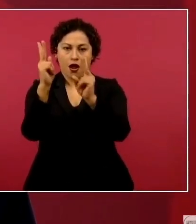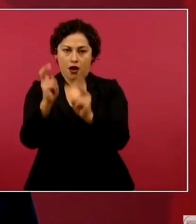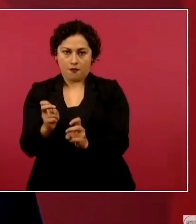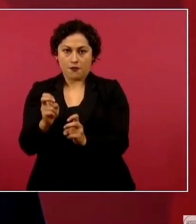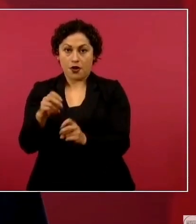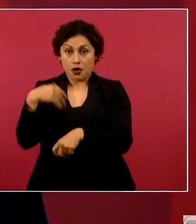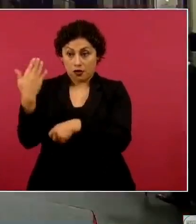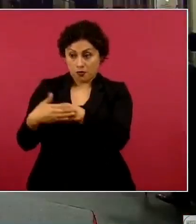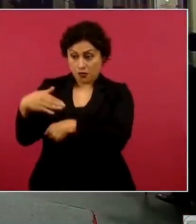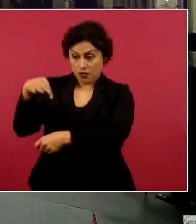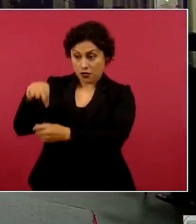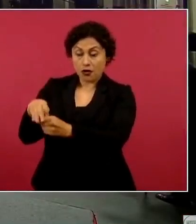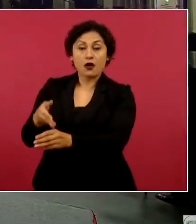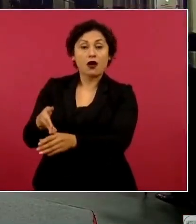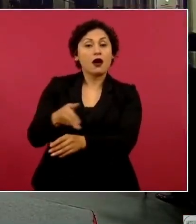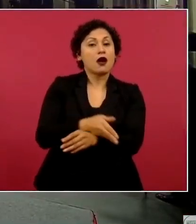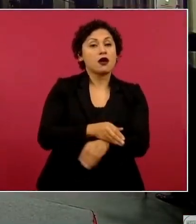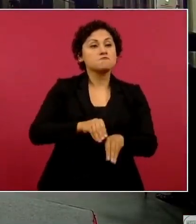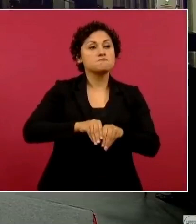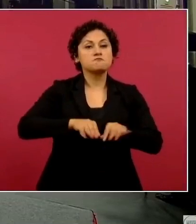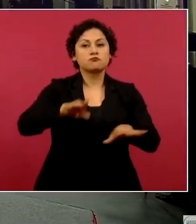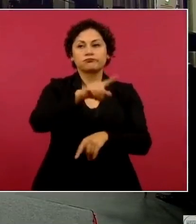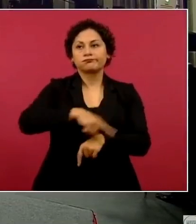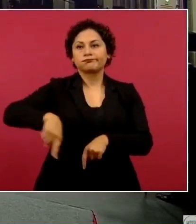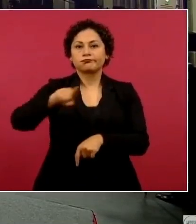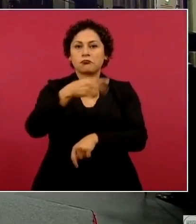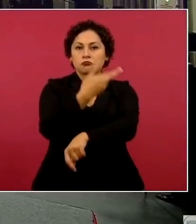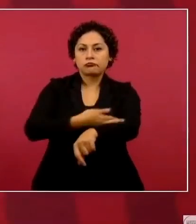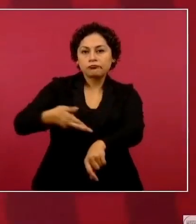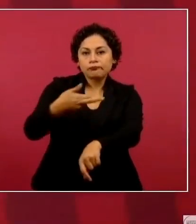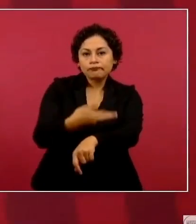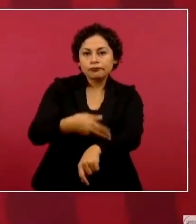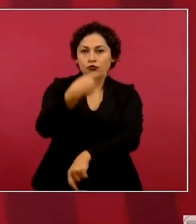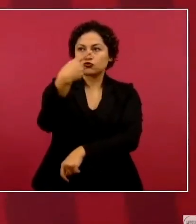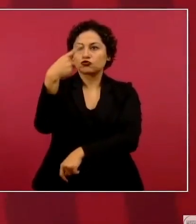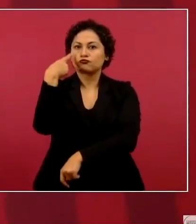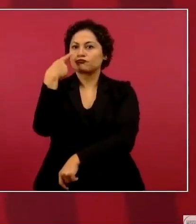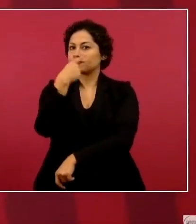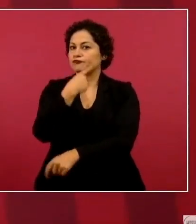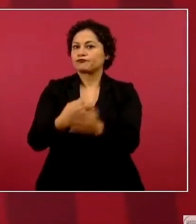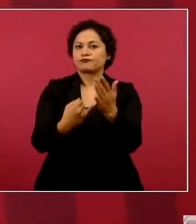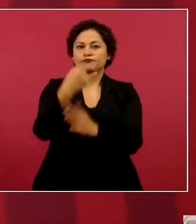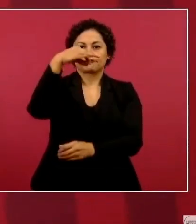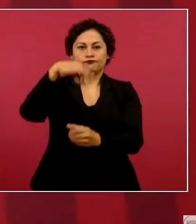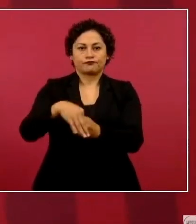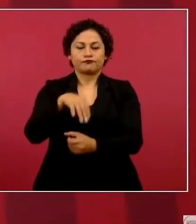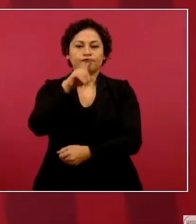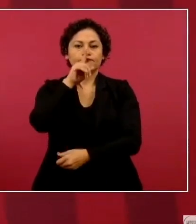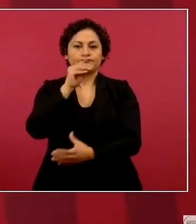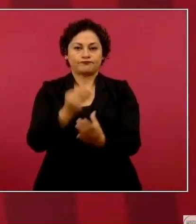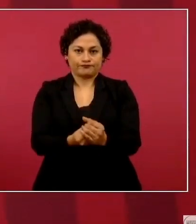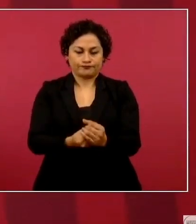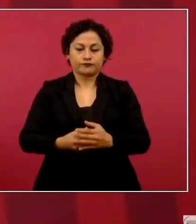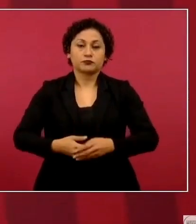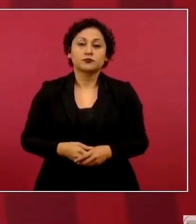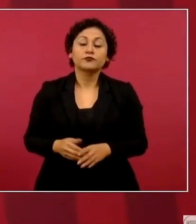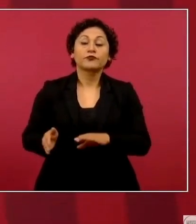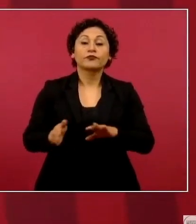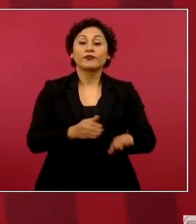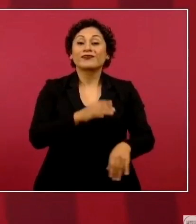de la de la elección para que ellos puedan ahí emitir este su voto también por primera vez